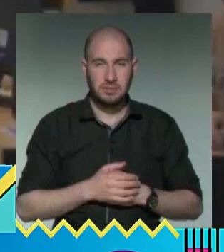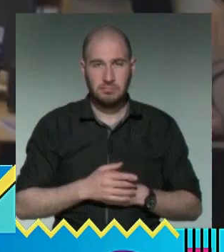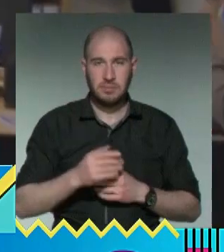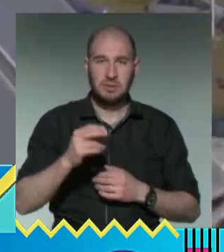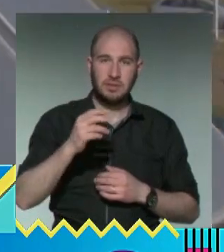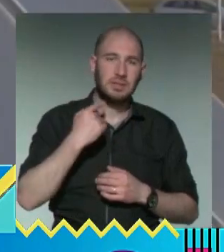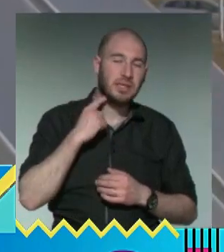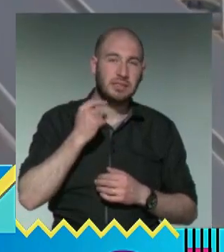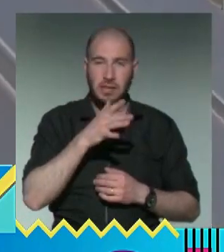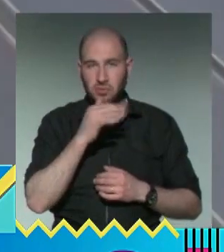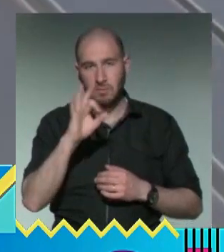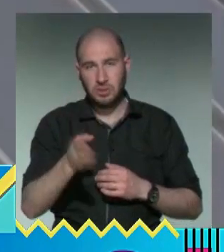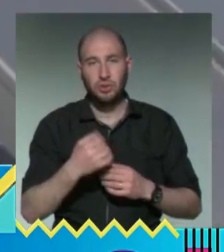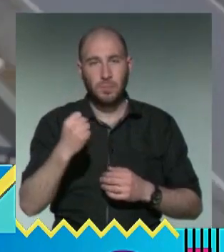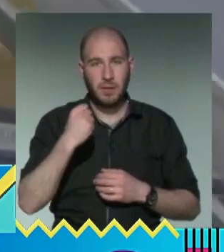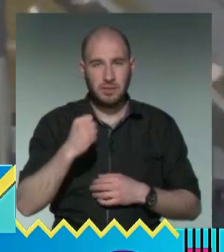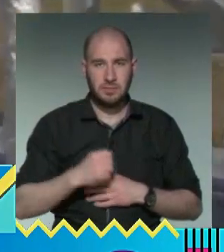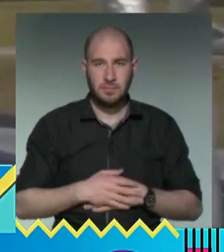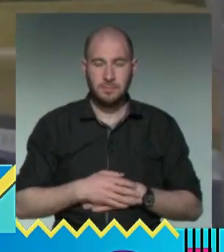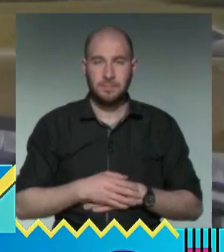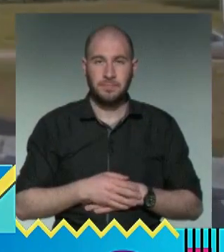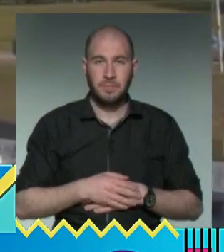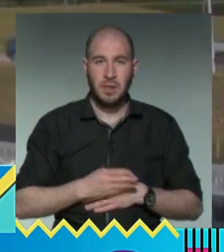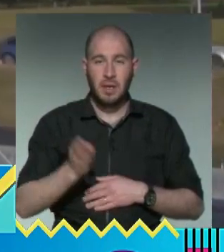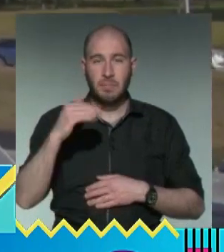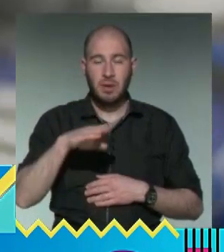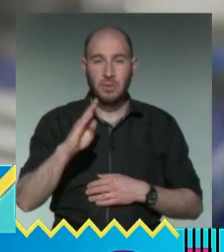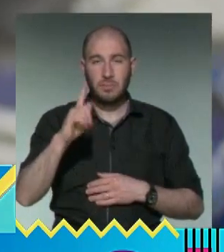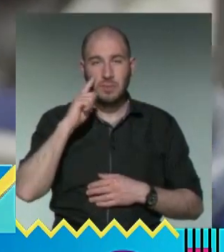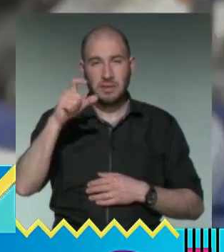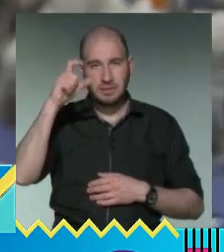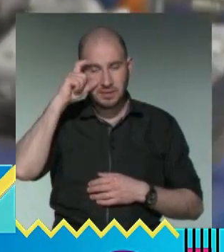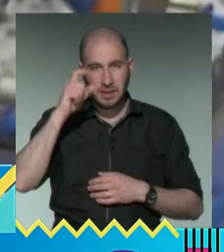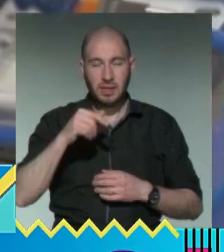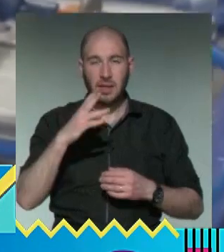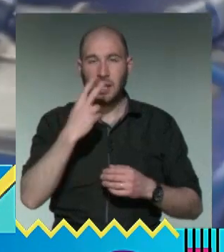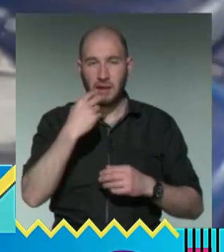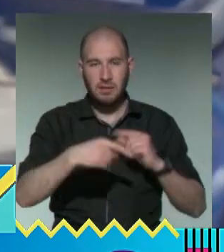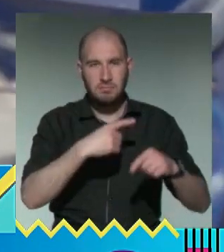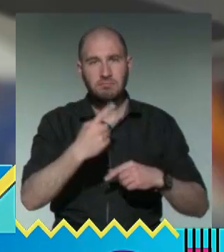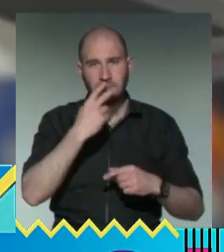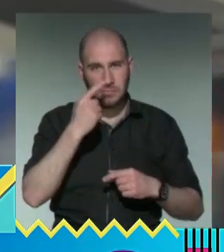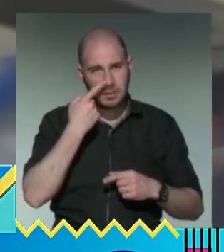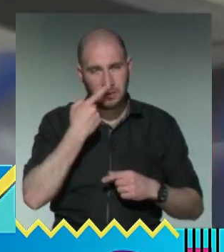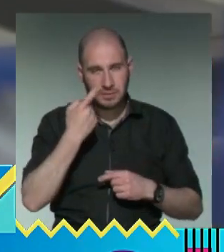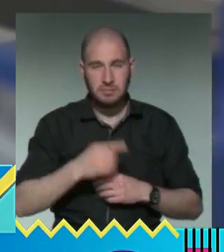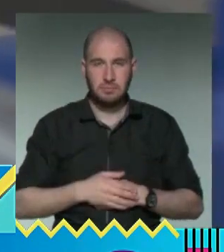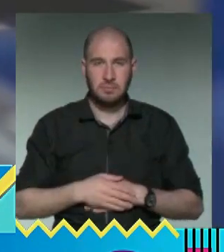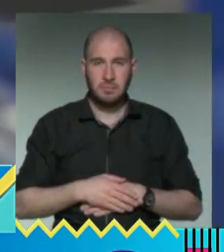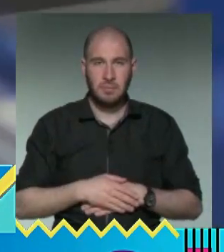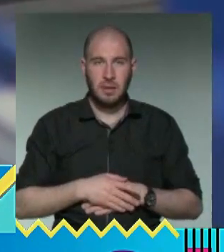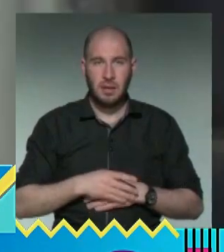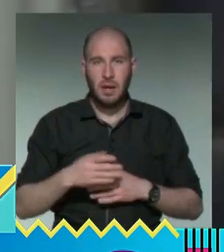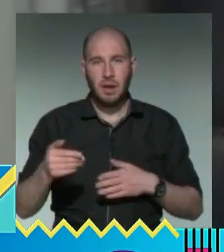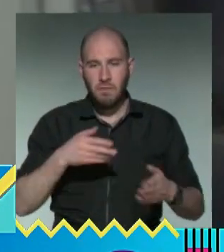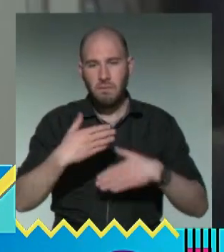el 13-14% en pesos del Banco Vice. Hay líneas para eficiencia energética muy interesantes que